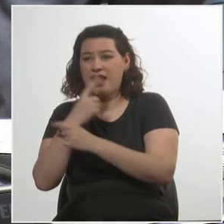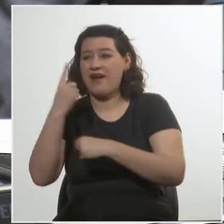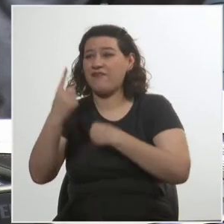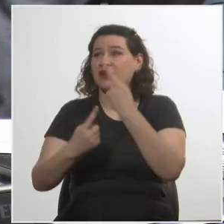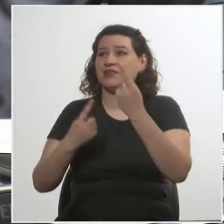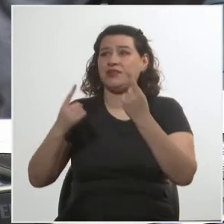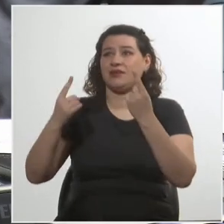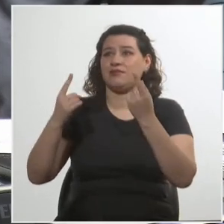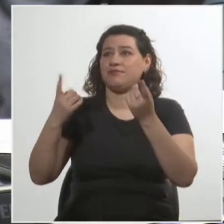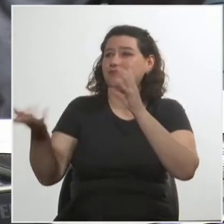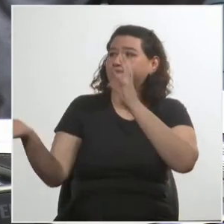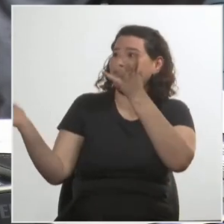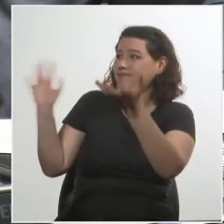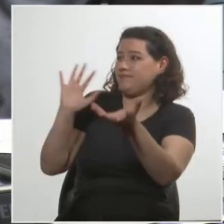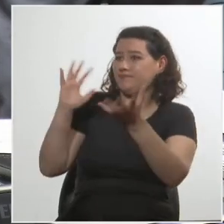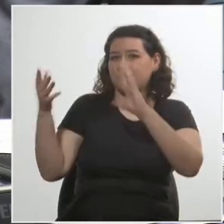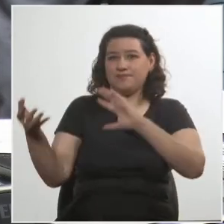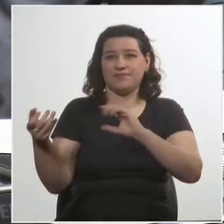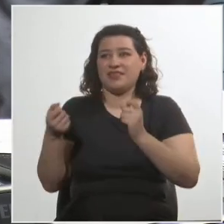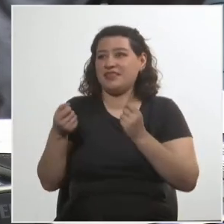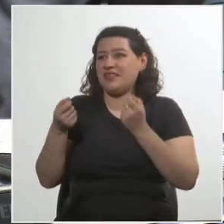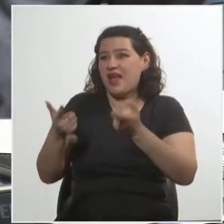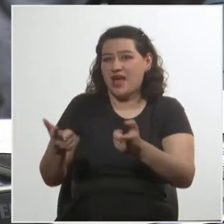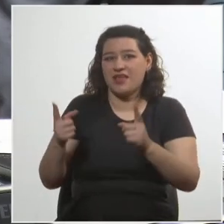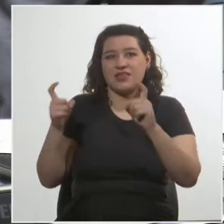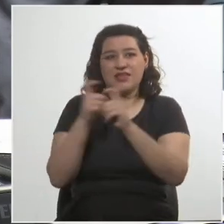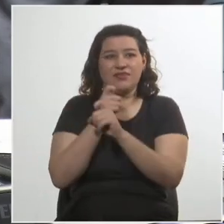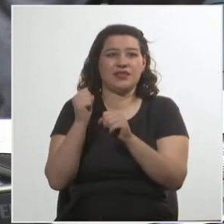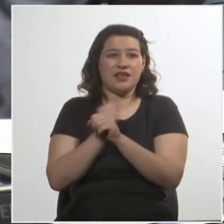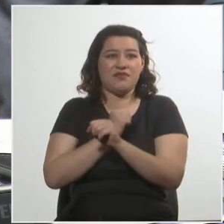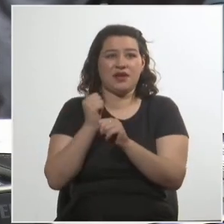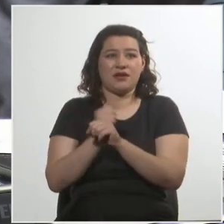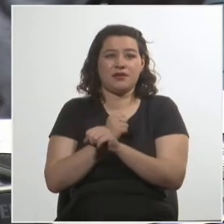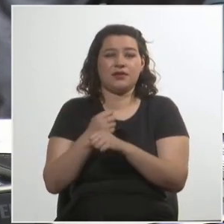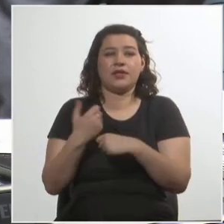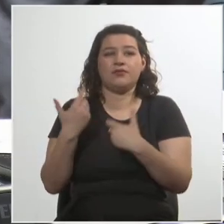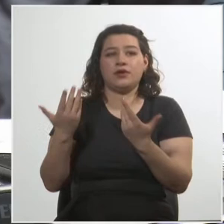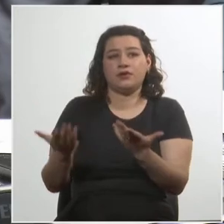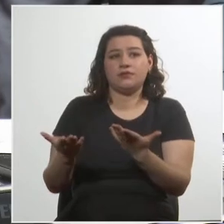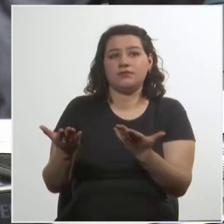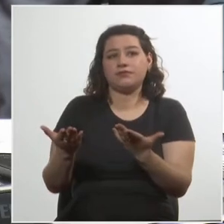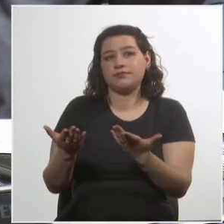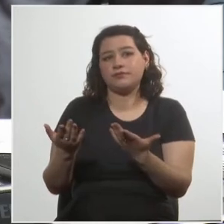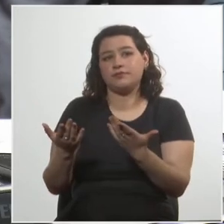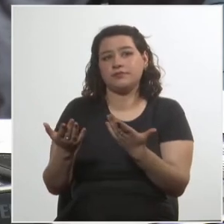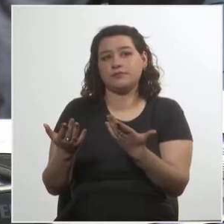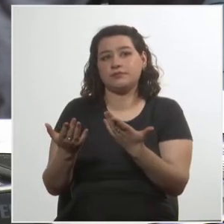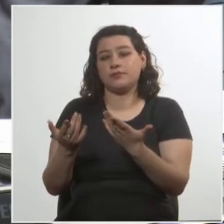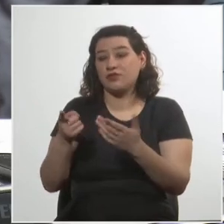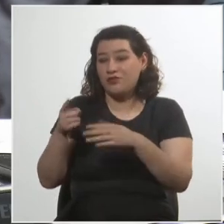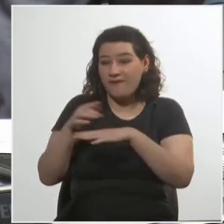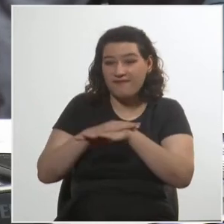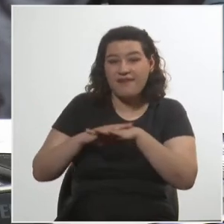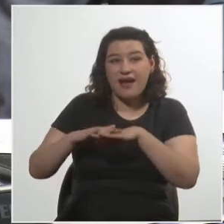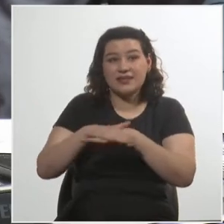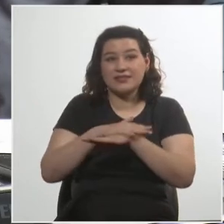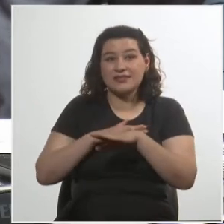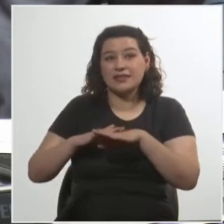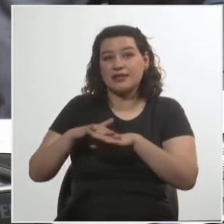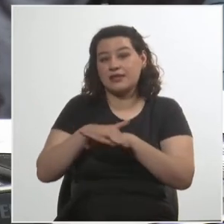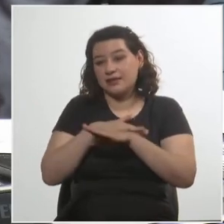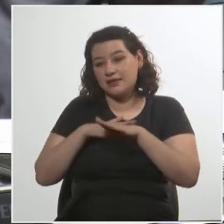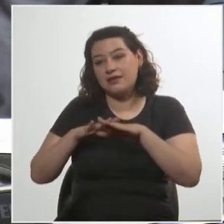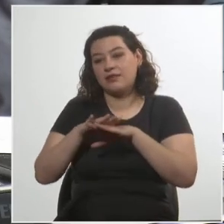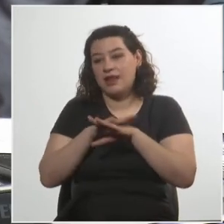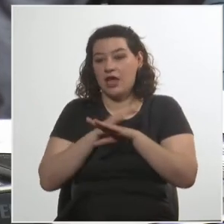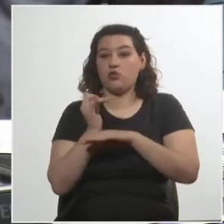la naturaleza hace muy dificultosas y que son la base de esta pirámide